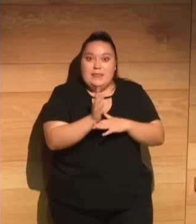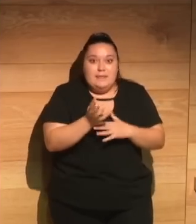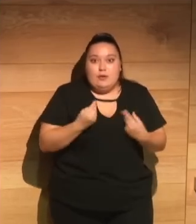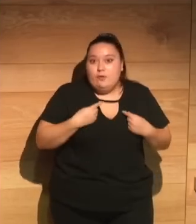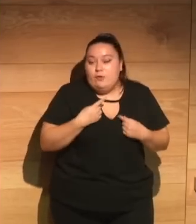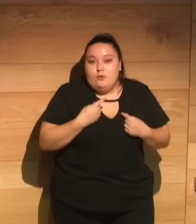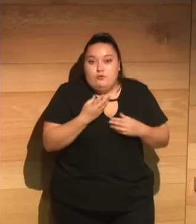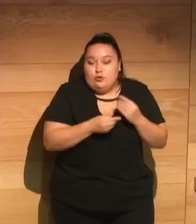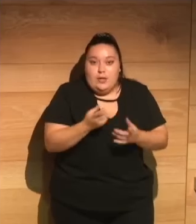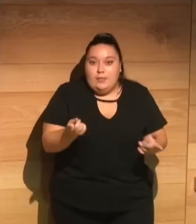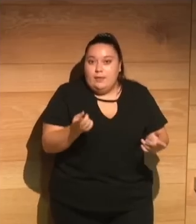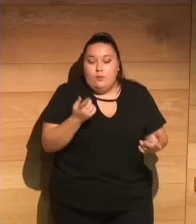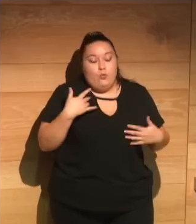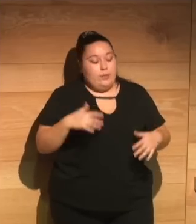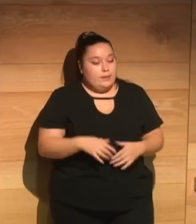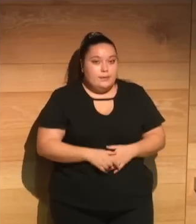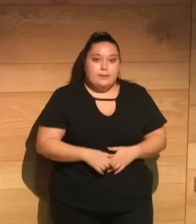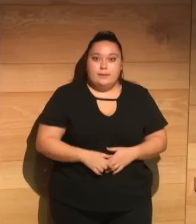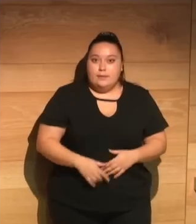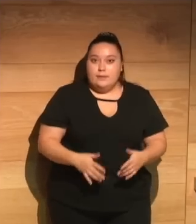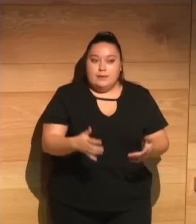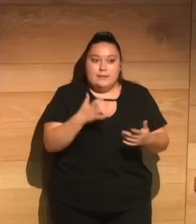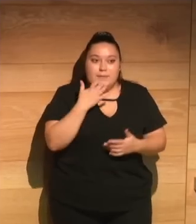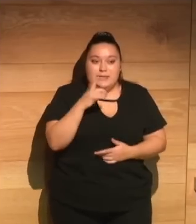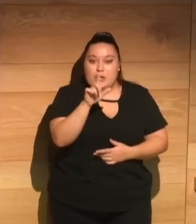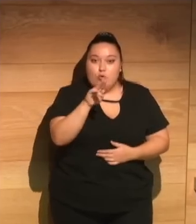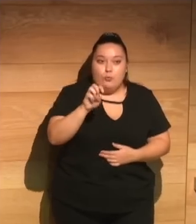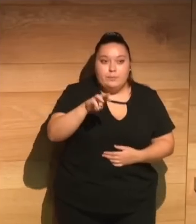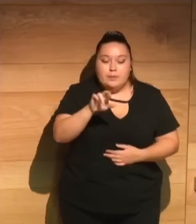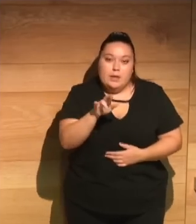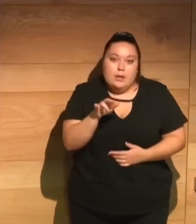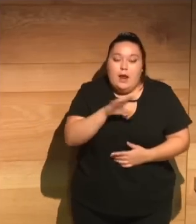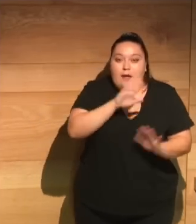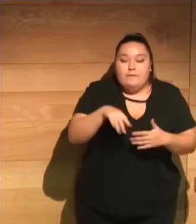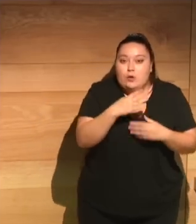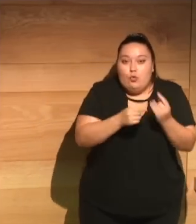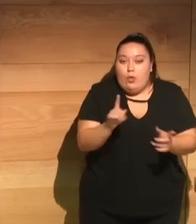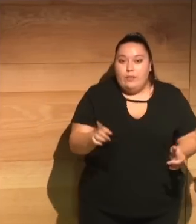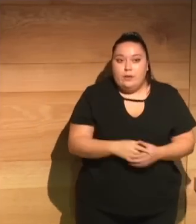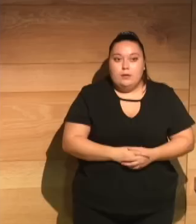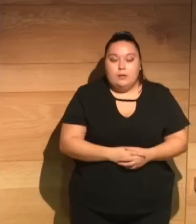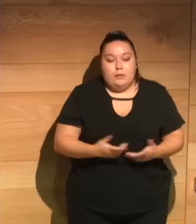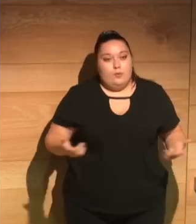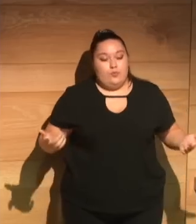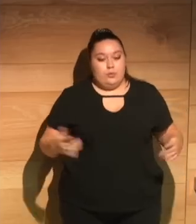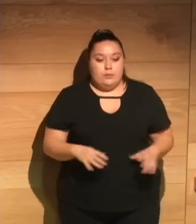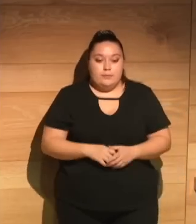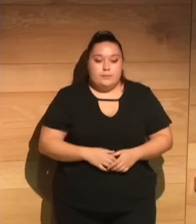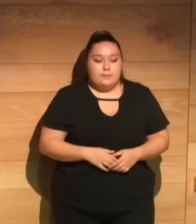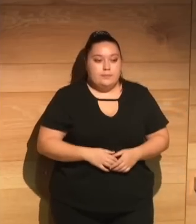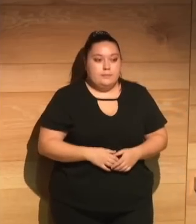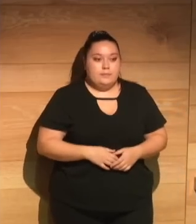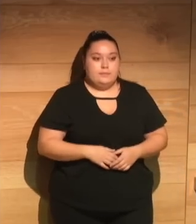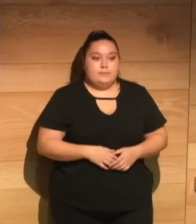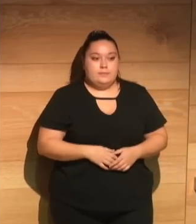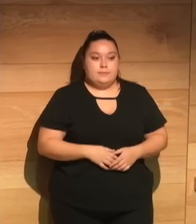tanto, te lo juro, ¿eh? Que es... digo, mira que si al final los Lumière pues les pasa algo y no... Es que antes de llegar a esto, claro. Porque claro, ahora puedes decir,